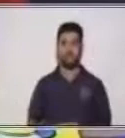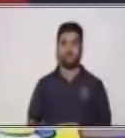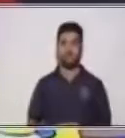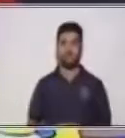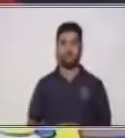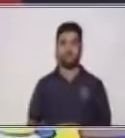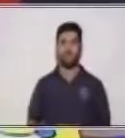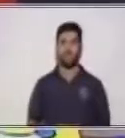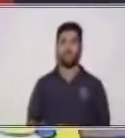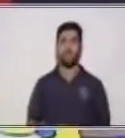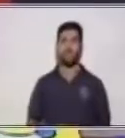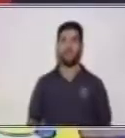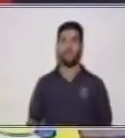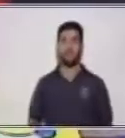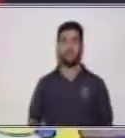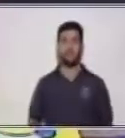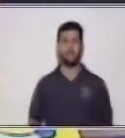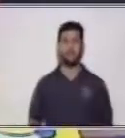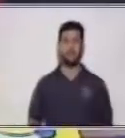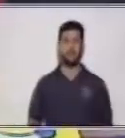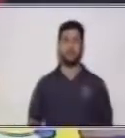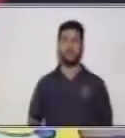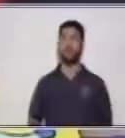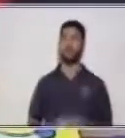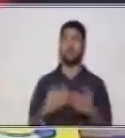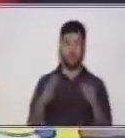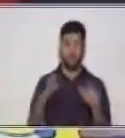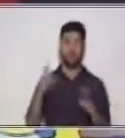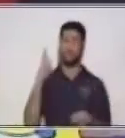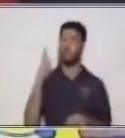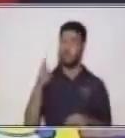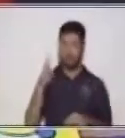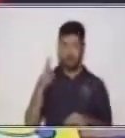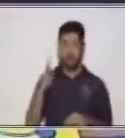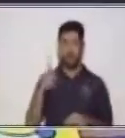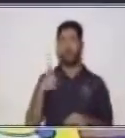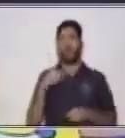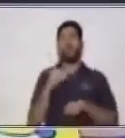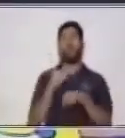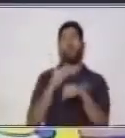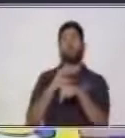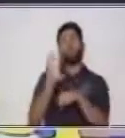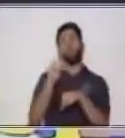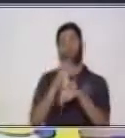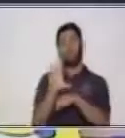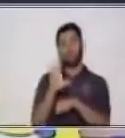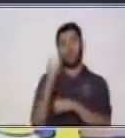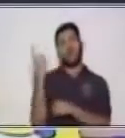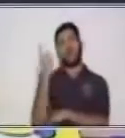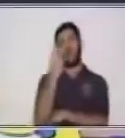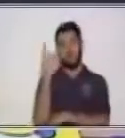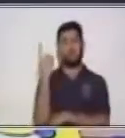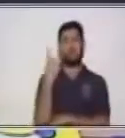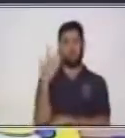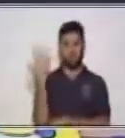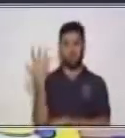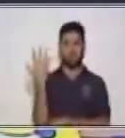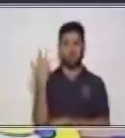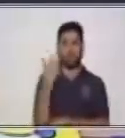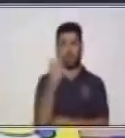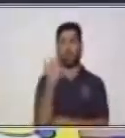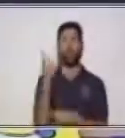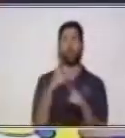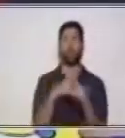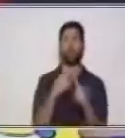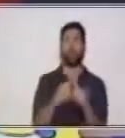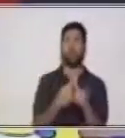abrirlo. Y siempre es algo, una recomendación muy importante, que cada vez